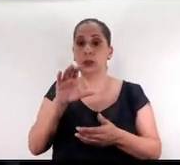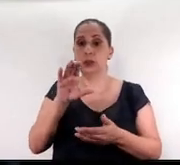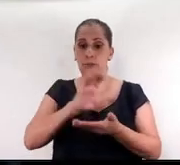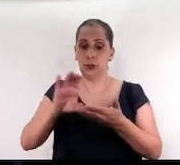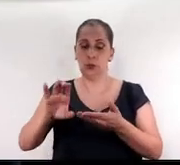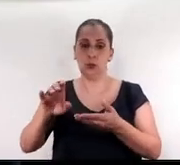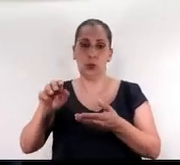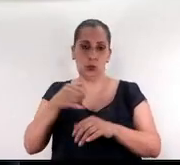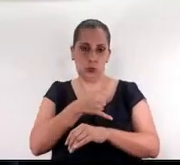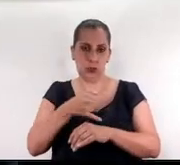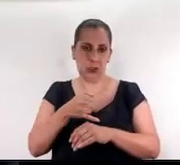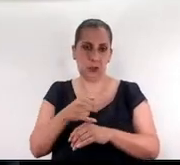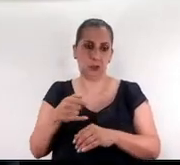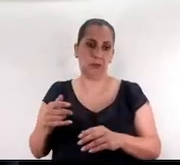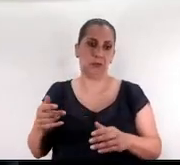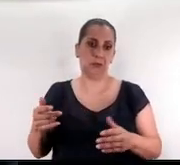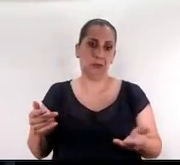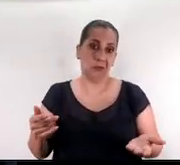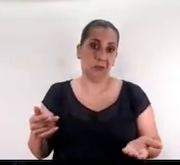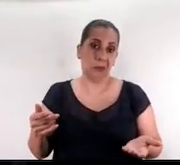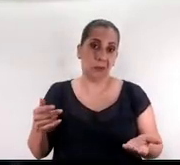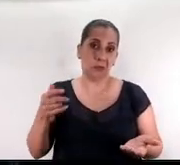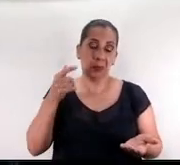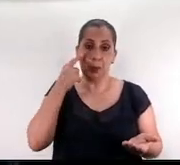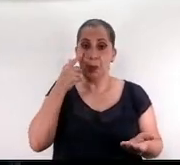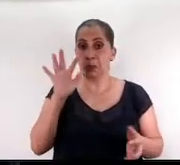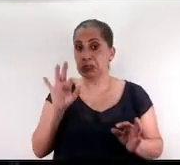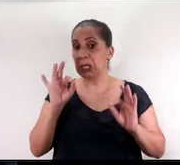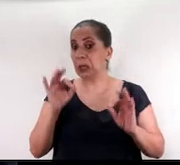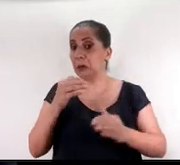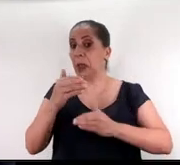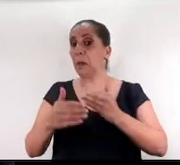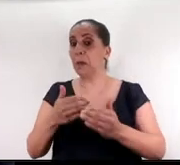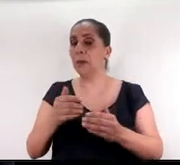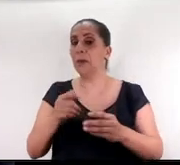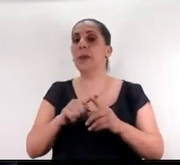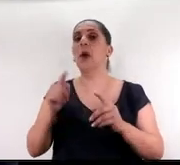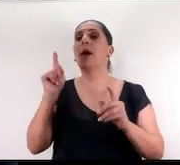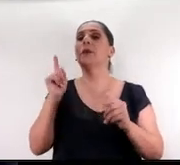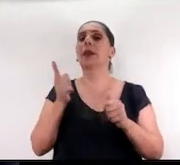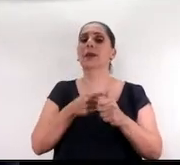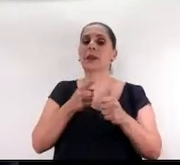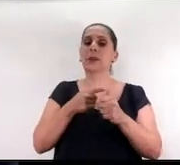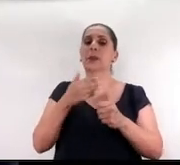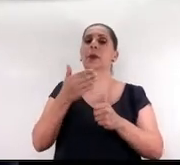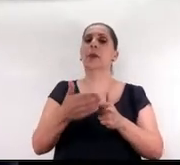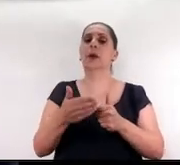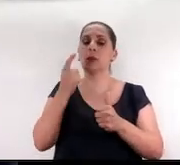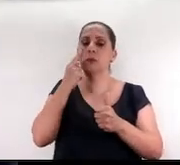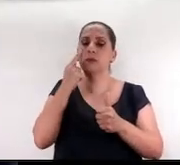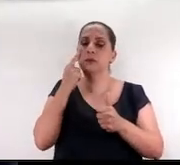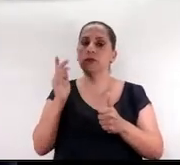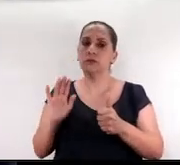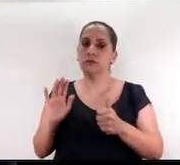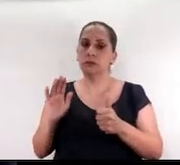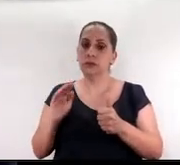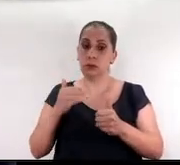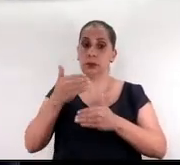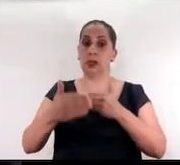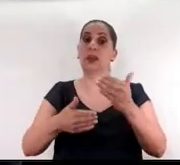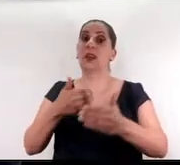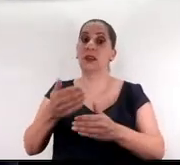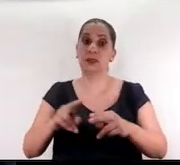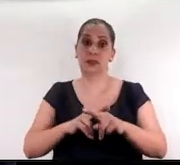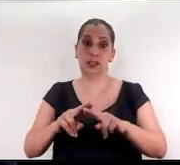del colegio de Ingenieros y me parecía que iban muy bien encaminados. Habrá que hacer la primera línea y habrá que avanzar en el tren